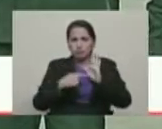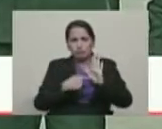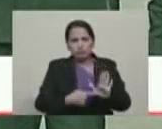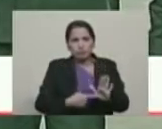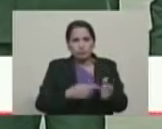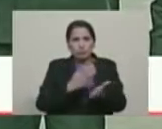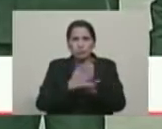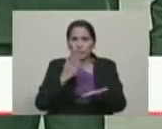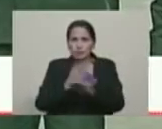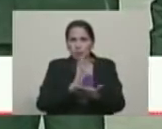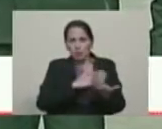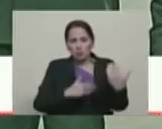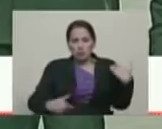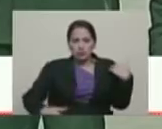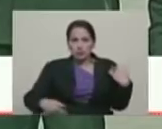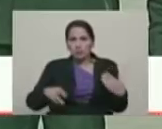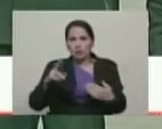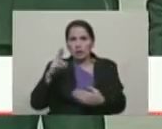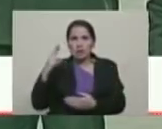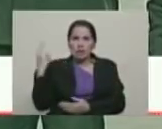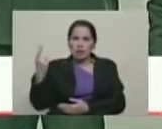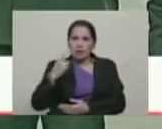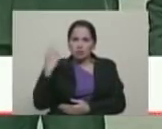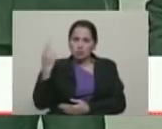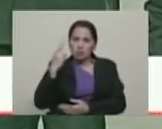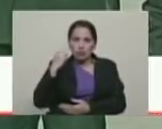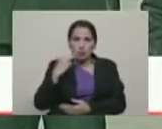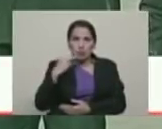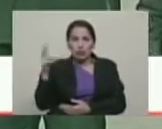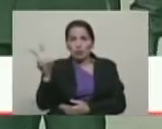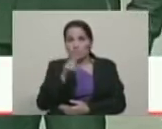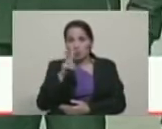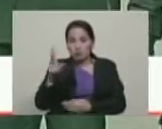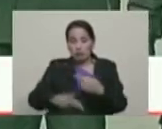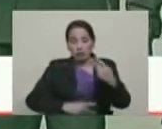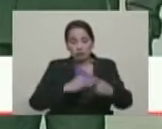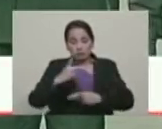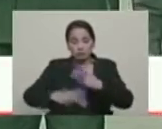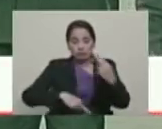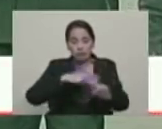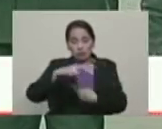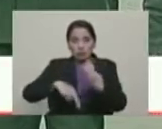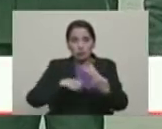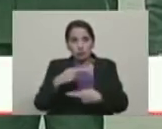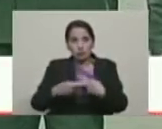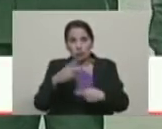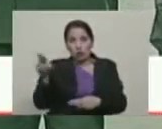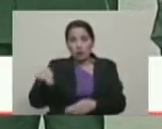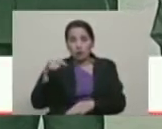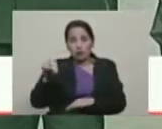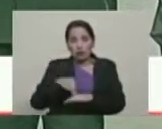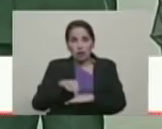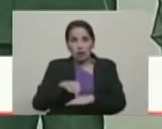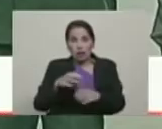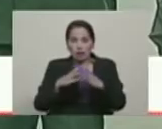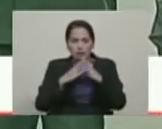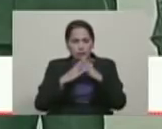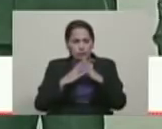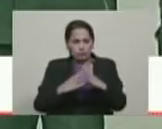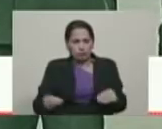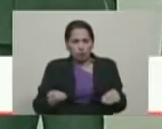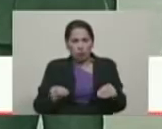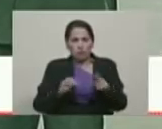de la República Bolivariana de Venezuela para ir a la revolución productiva nacional en todas sus dimensiones, en todos sus